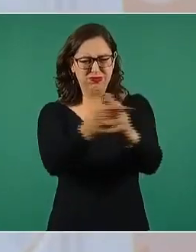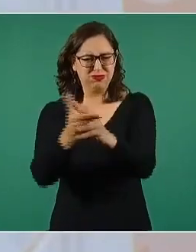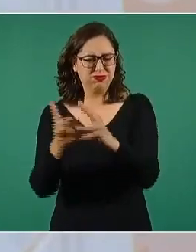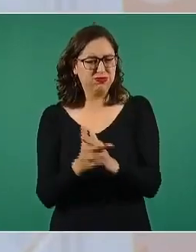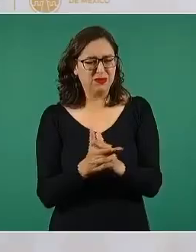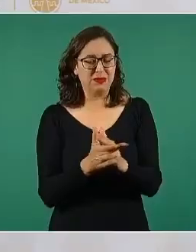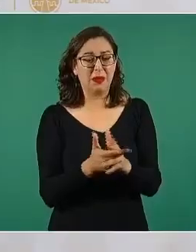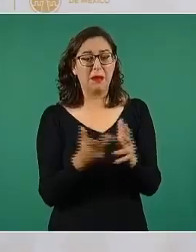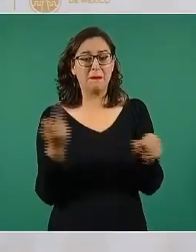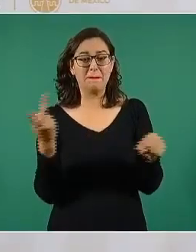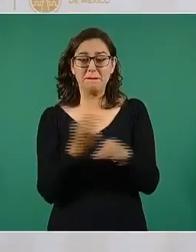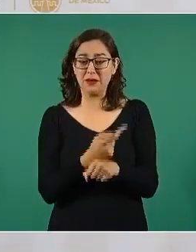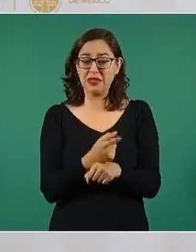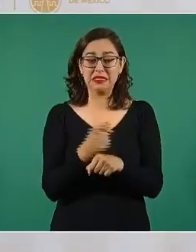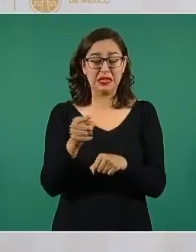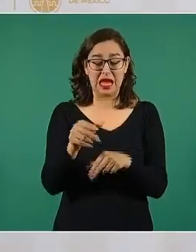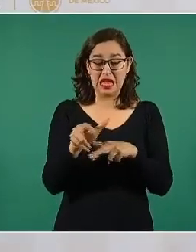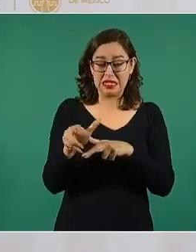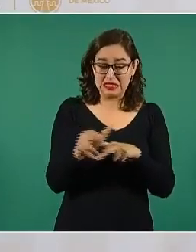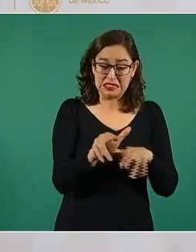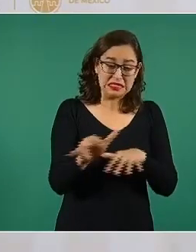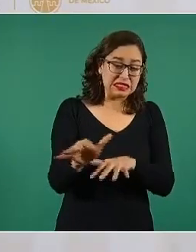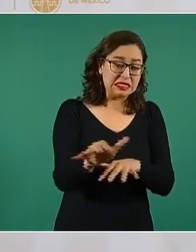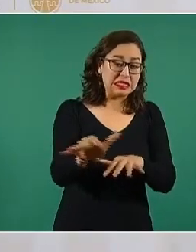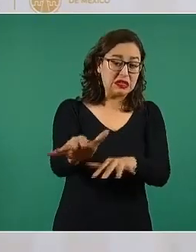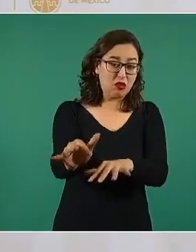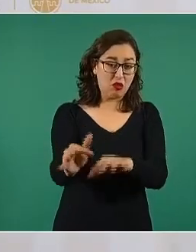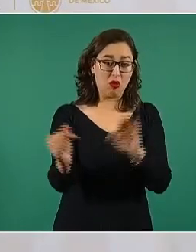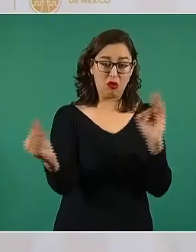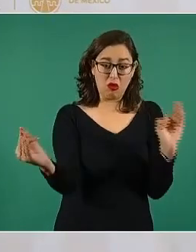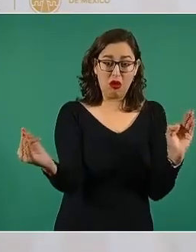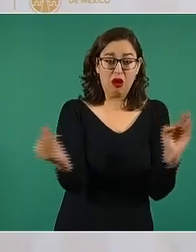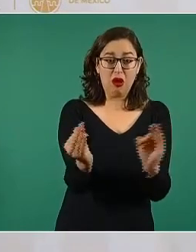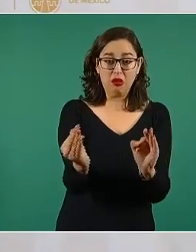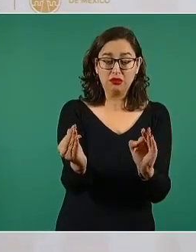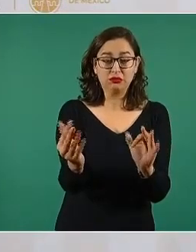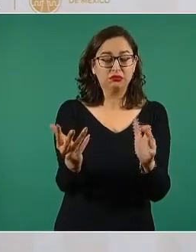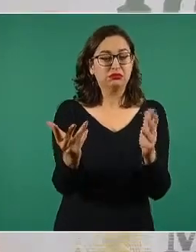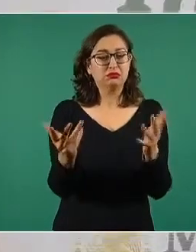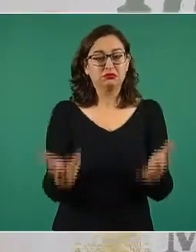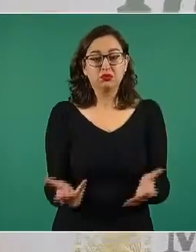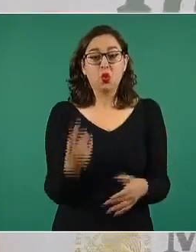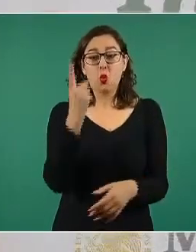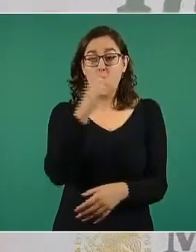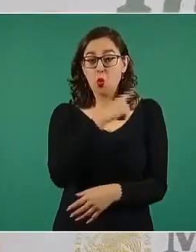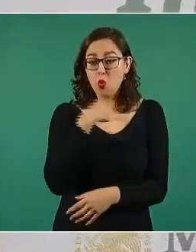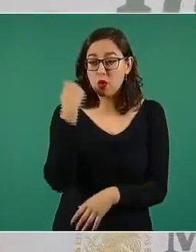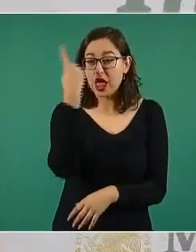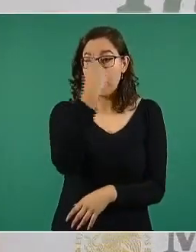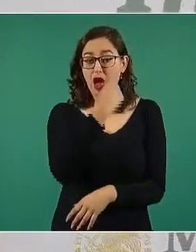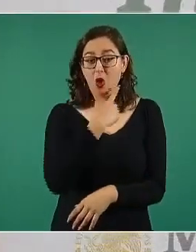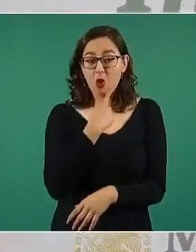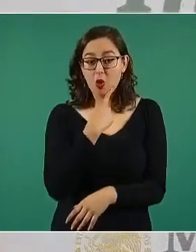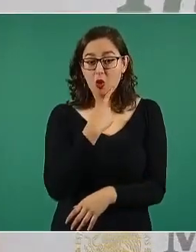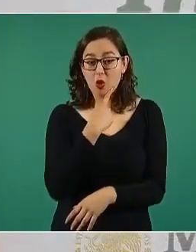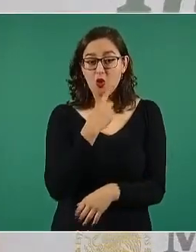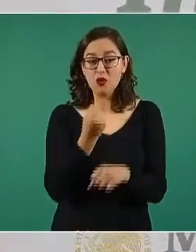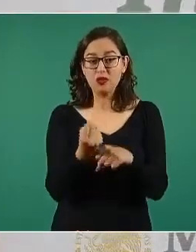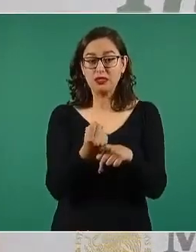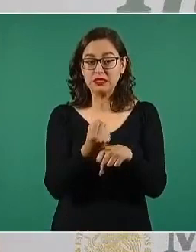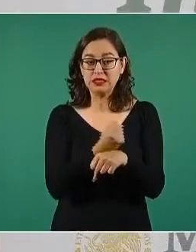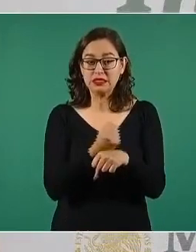que un río que corre cerca de aquel pueblo por más de una hora